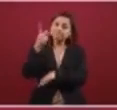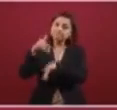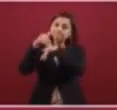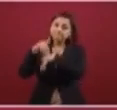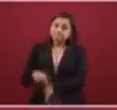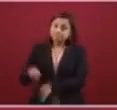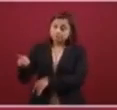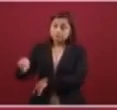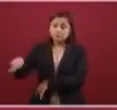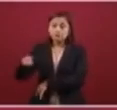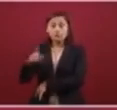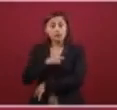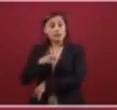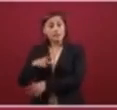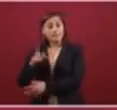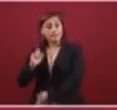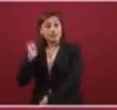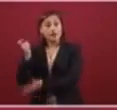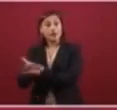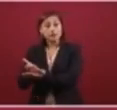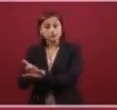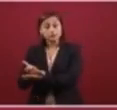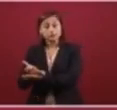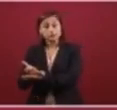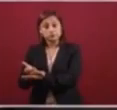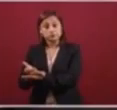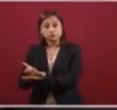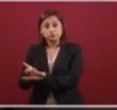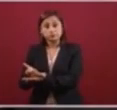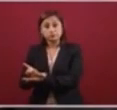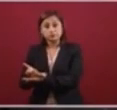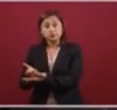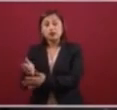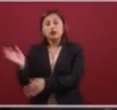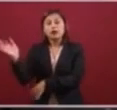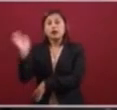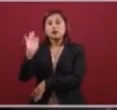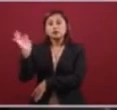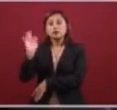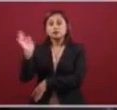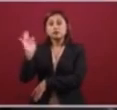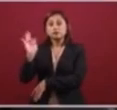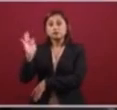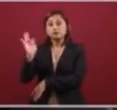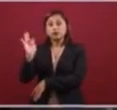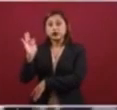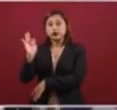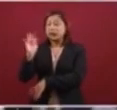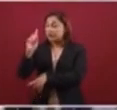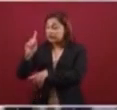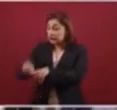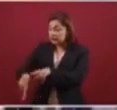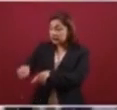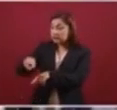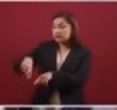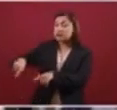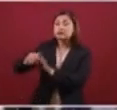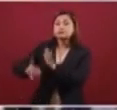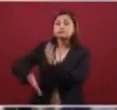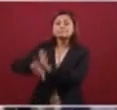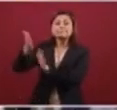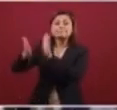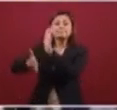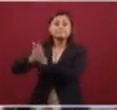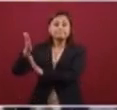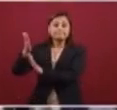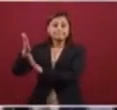indemnizaciones cuando se lleva a cabo una expropiación en este